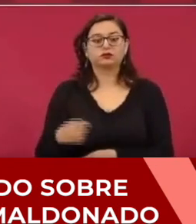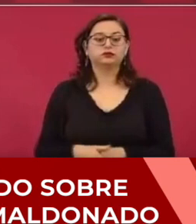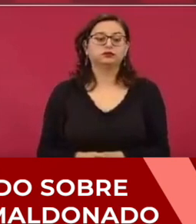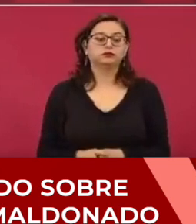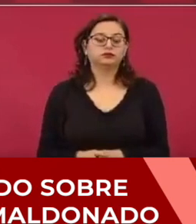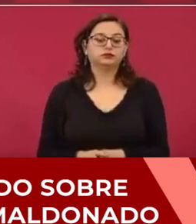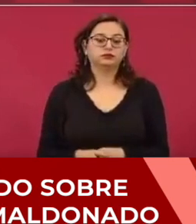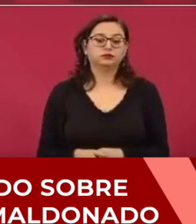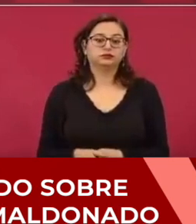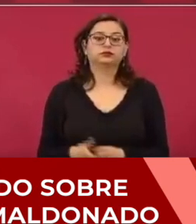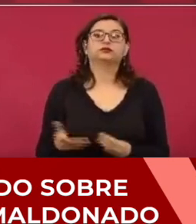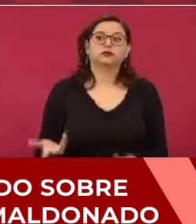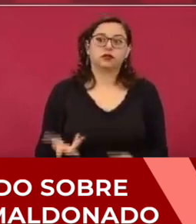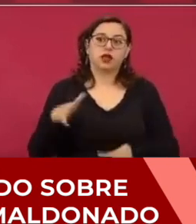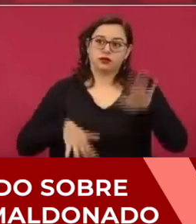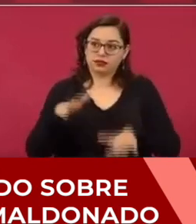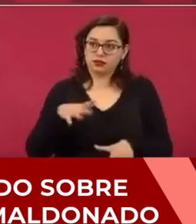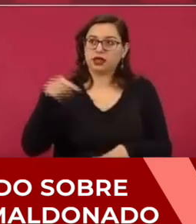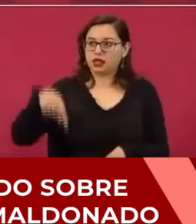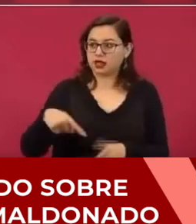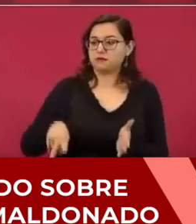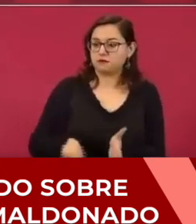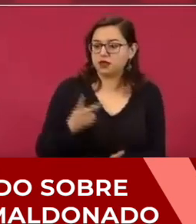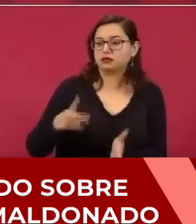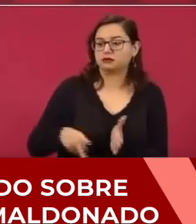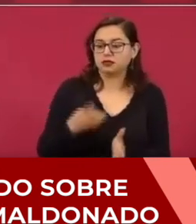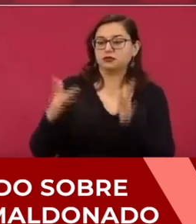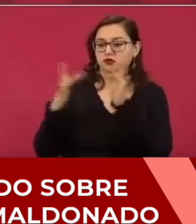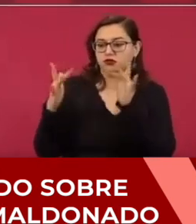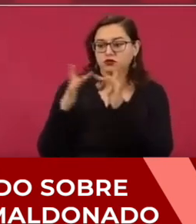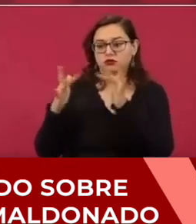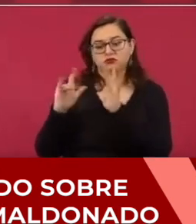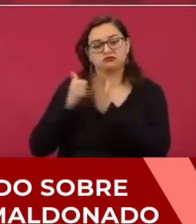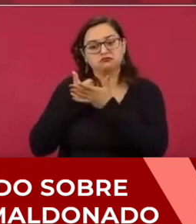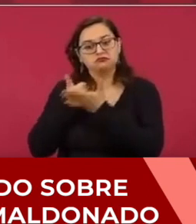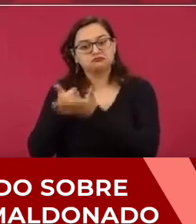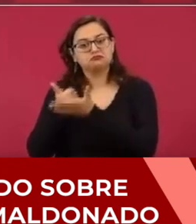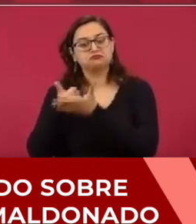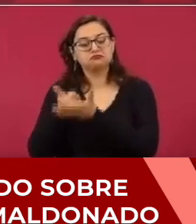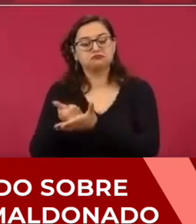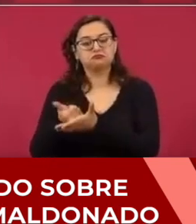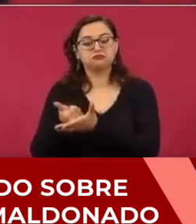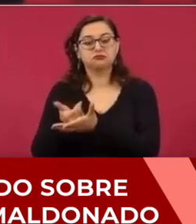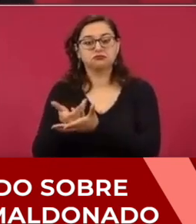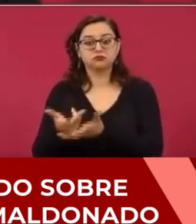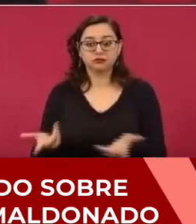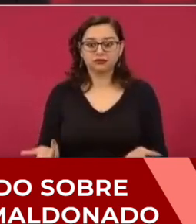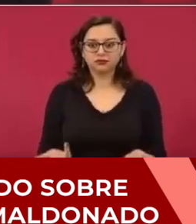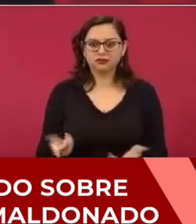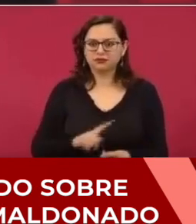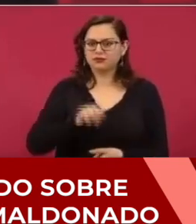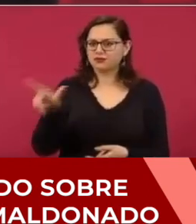Hablaba aquí periódicamente y se le ayudaba. Entonces, lamentablemente,